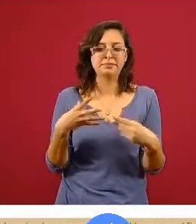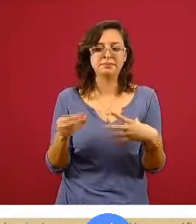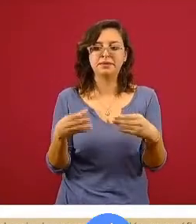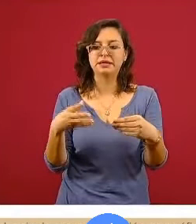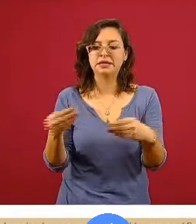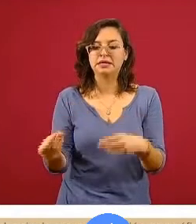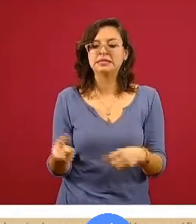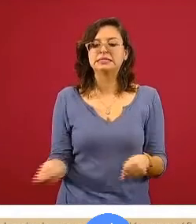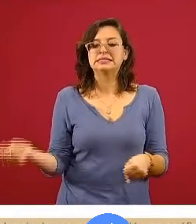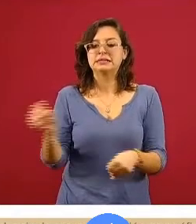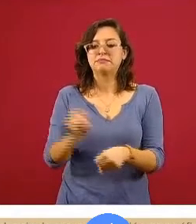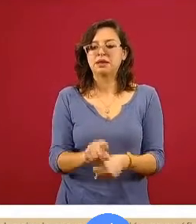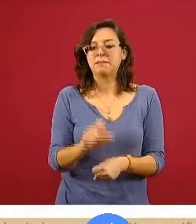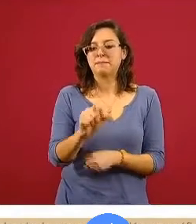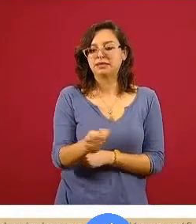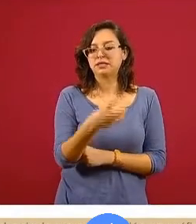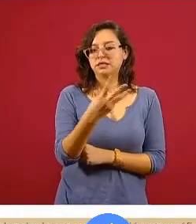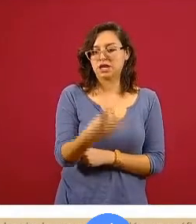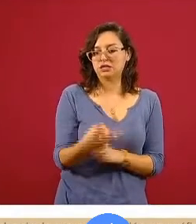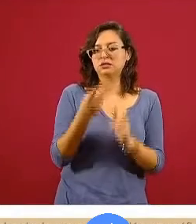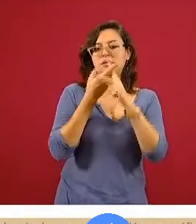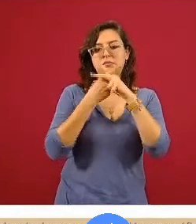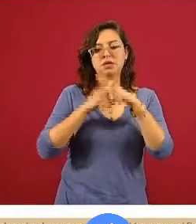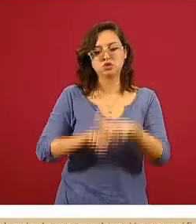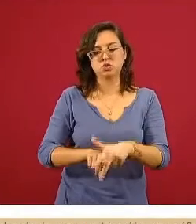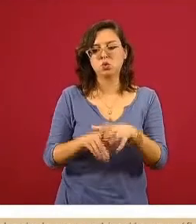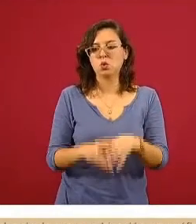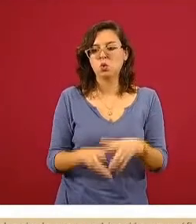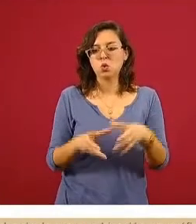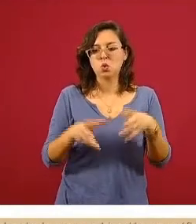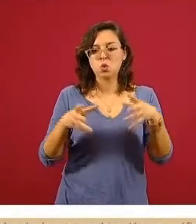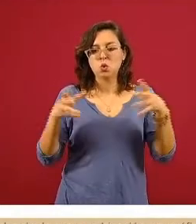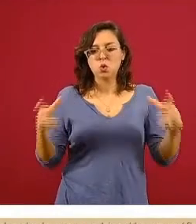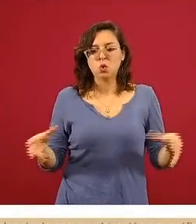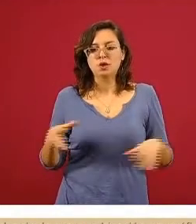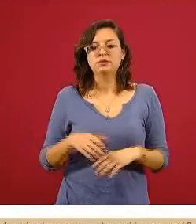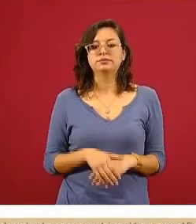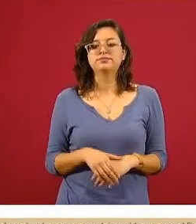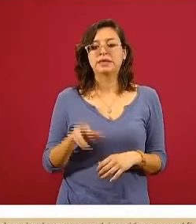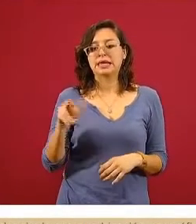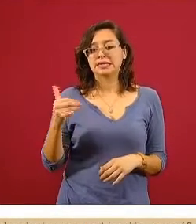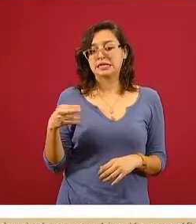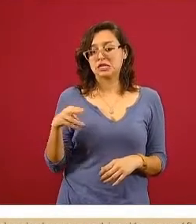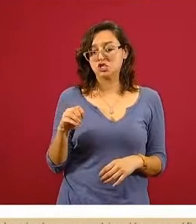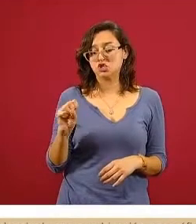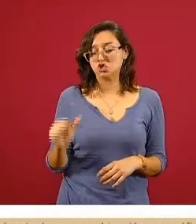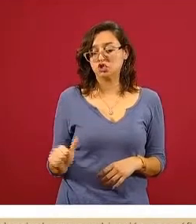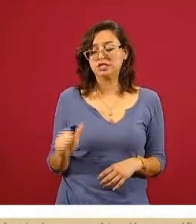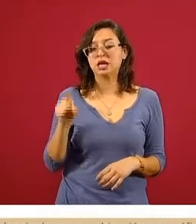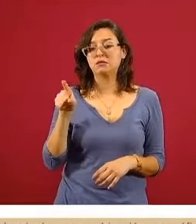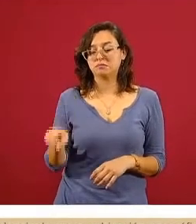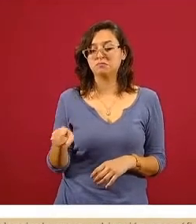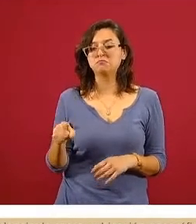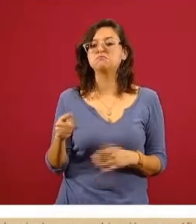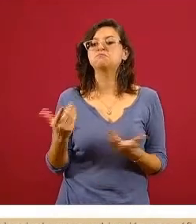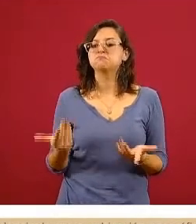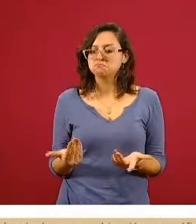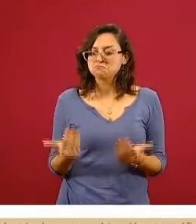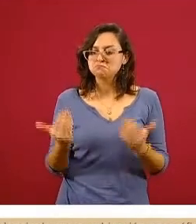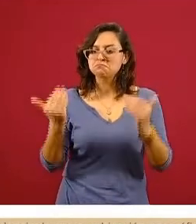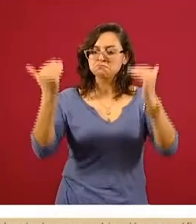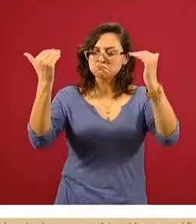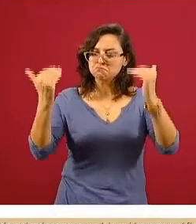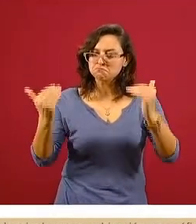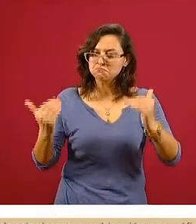vimos a partir de la semana 23. Reynosa está contribuyendo de manera importante con ese descenso que vimos